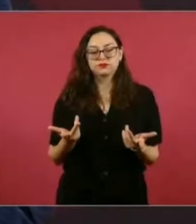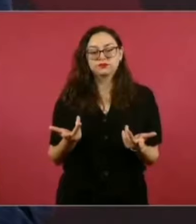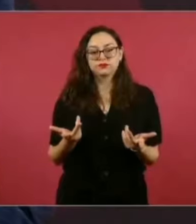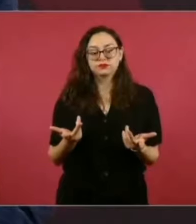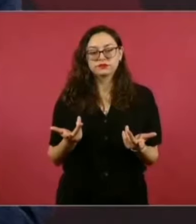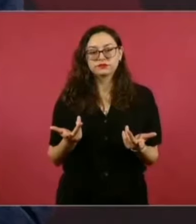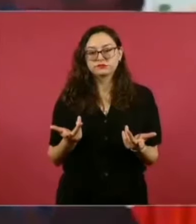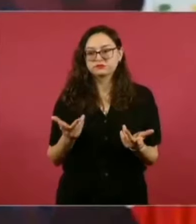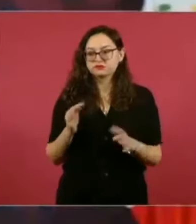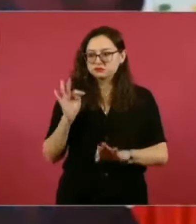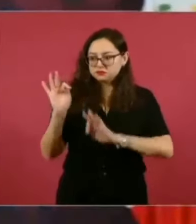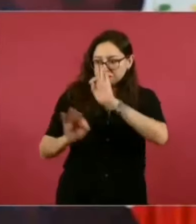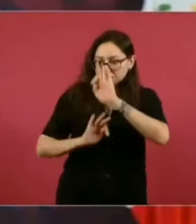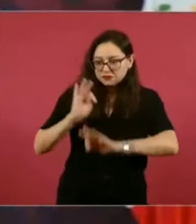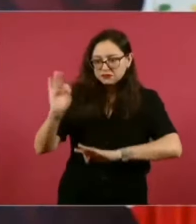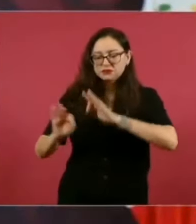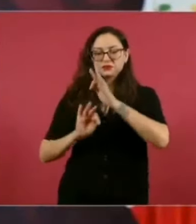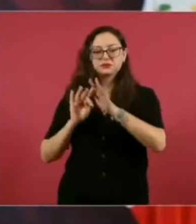poder